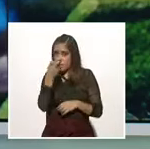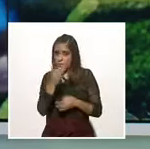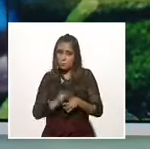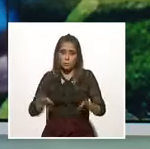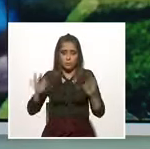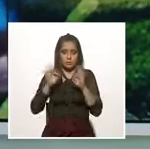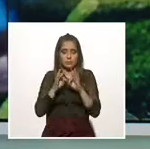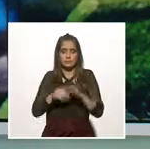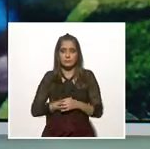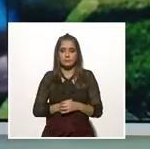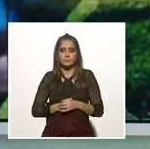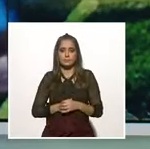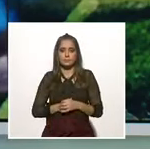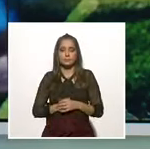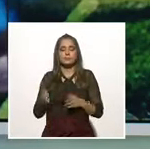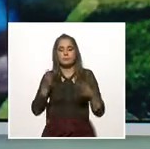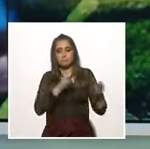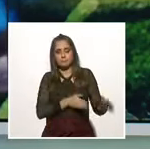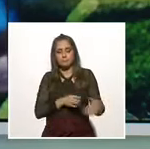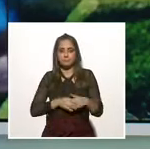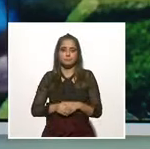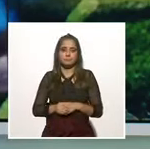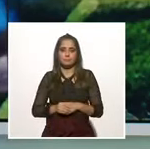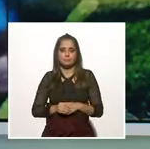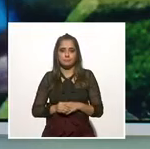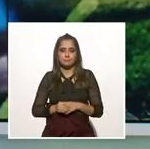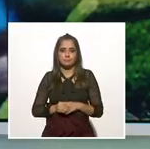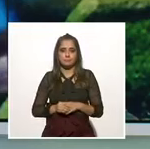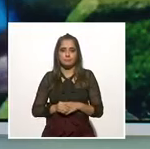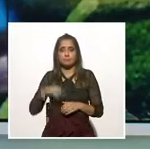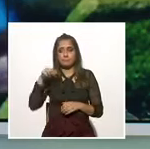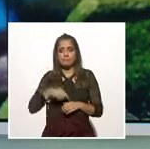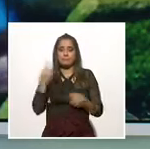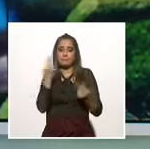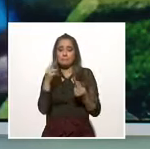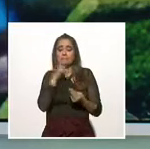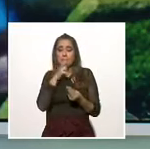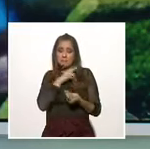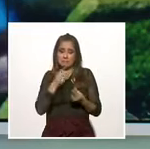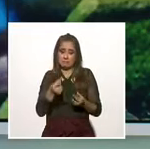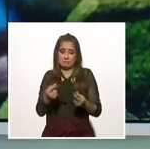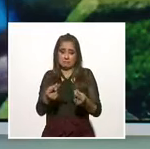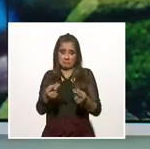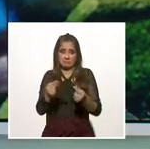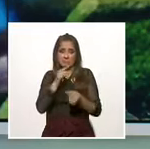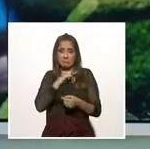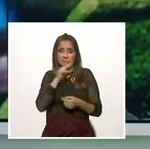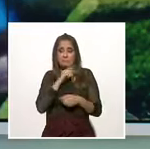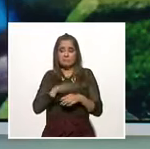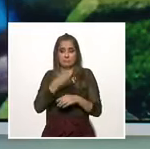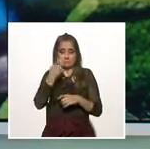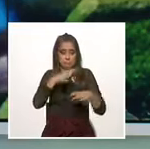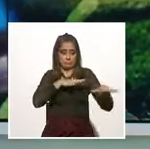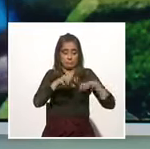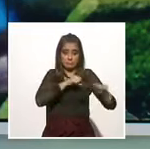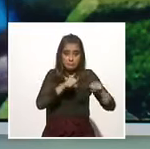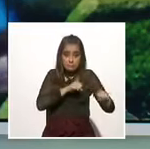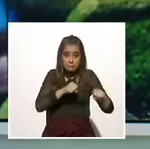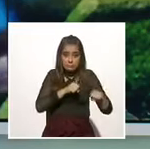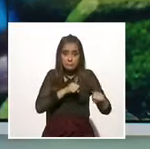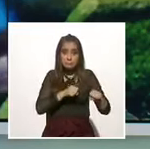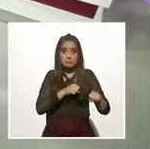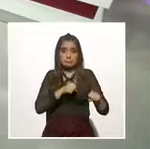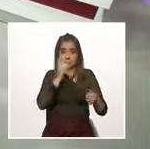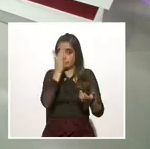es. Ahora, pasan otras cosas. Aquí en este programa nos tenemos que ir un poco rapidito porque no nada más son los temblores, sino que también, y lo hemos